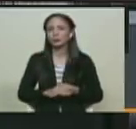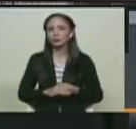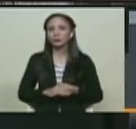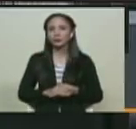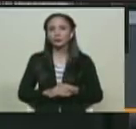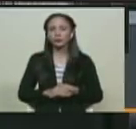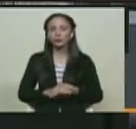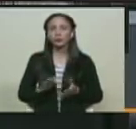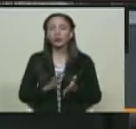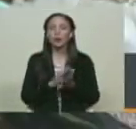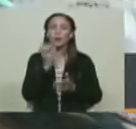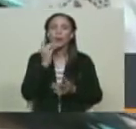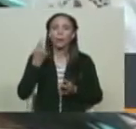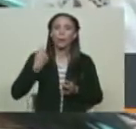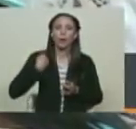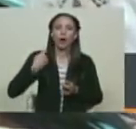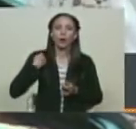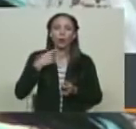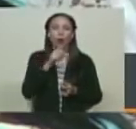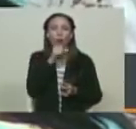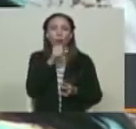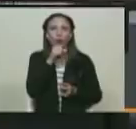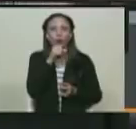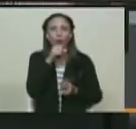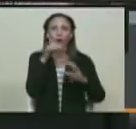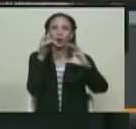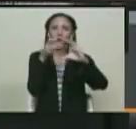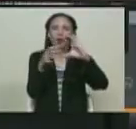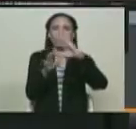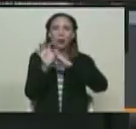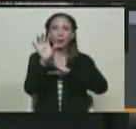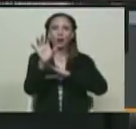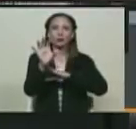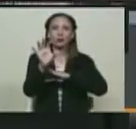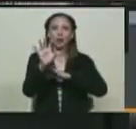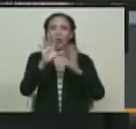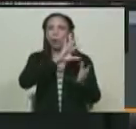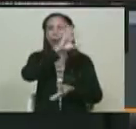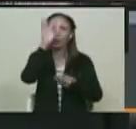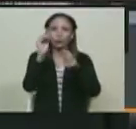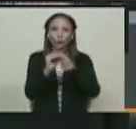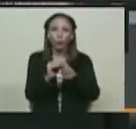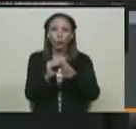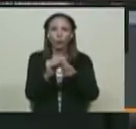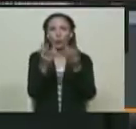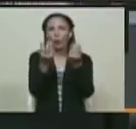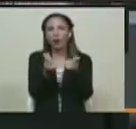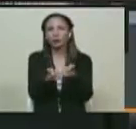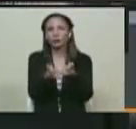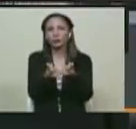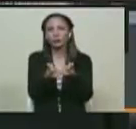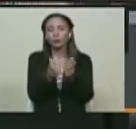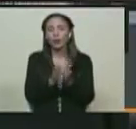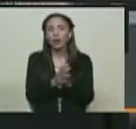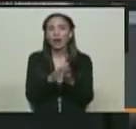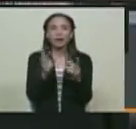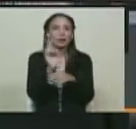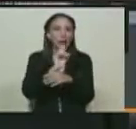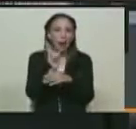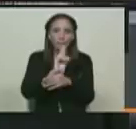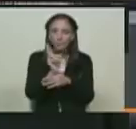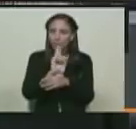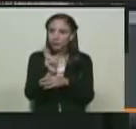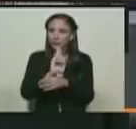En pensiones, en carnet de la patria, cerrando el año, entregamos sin papeleo,